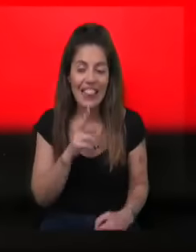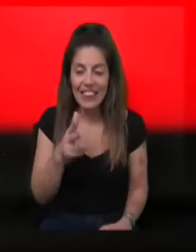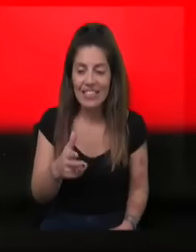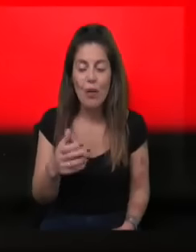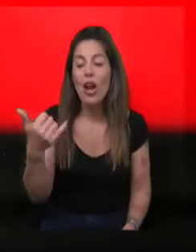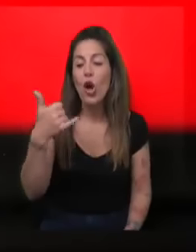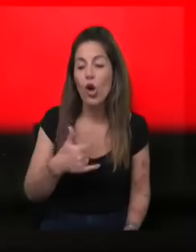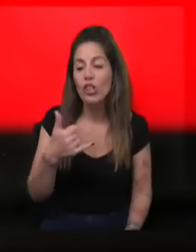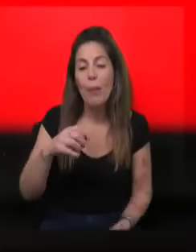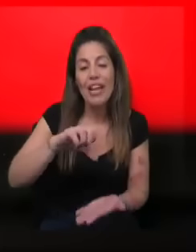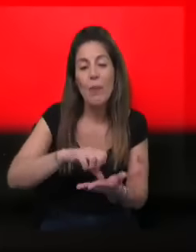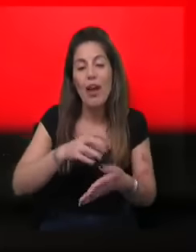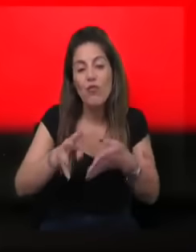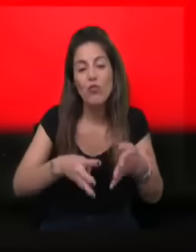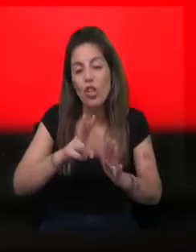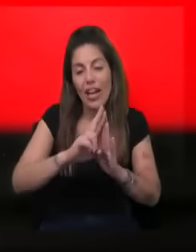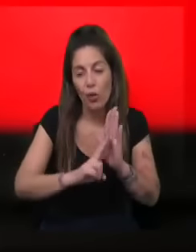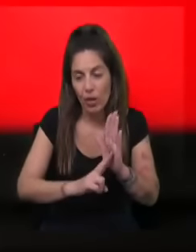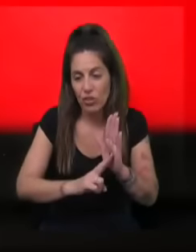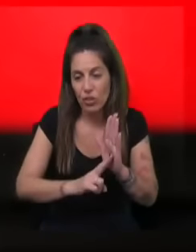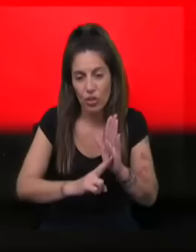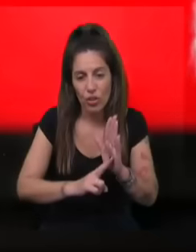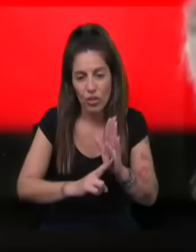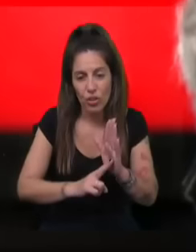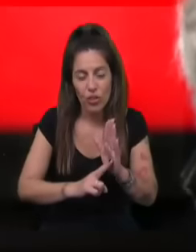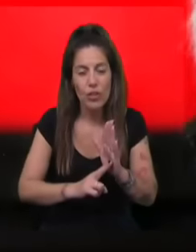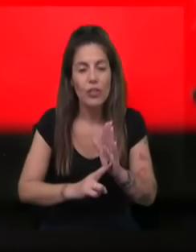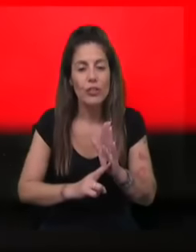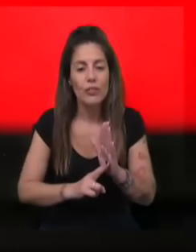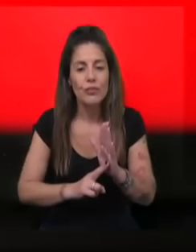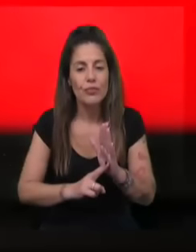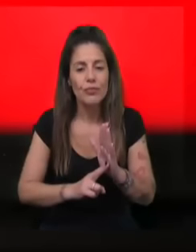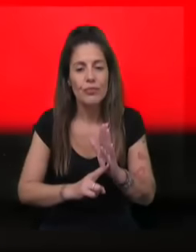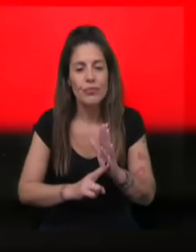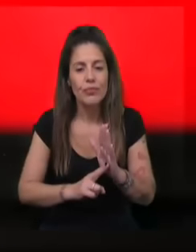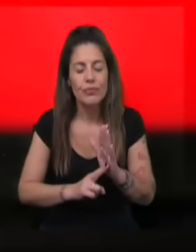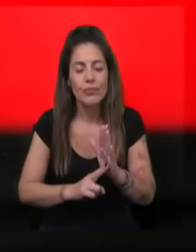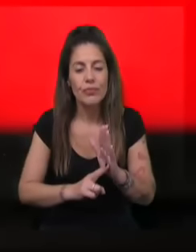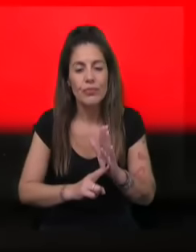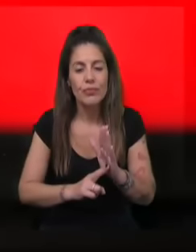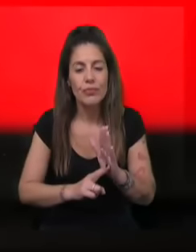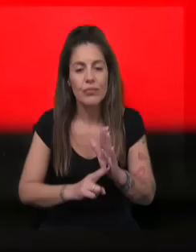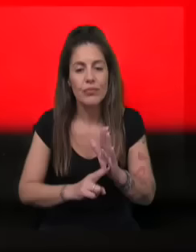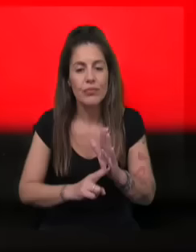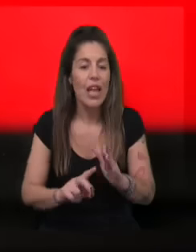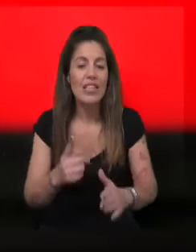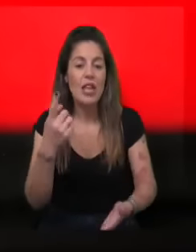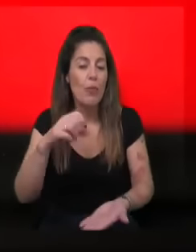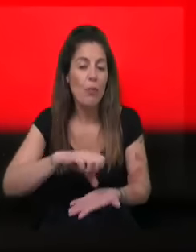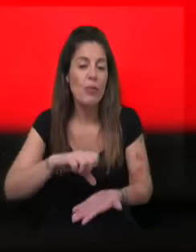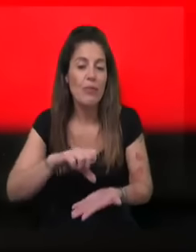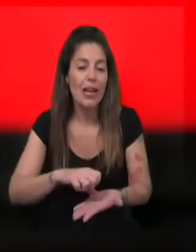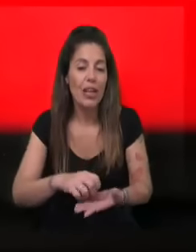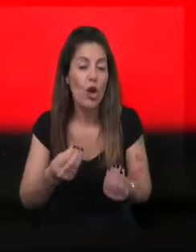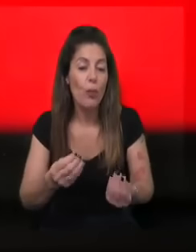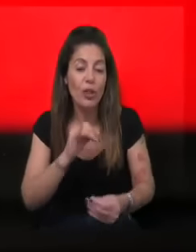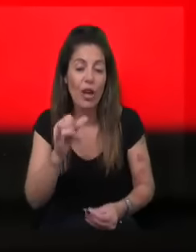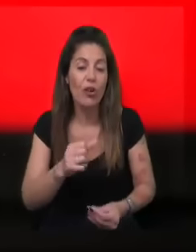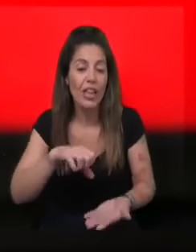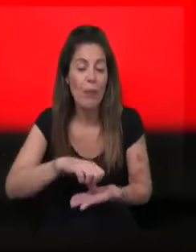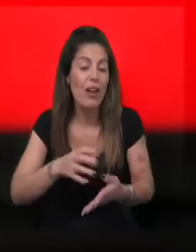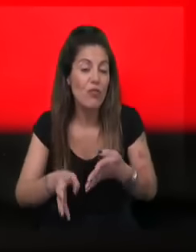Contame En qué país funciona La regulación eso pasaba cuando estamos discutiendo y claro si éramos el primer país qué iba a contar En qué